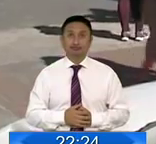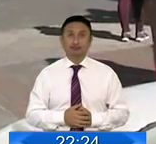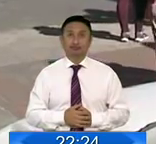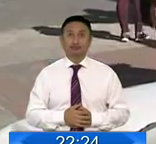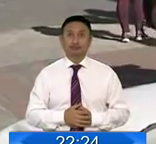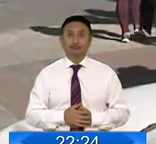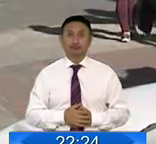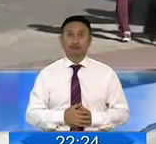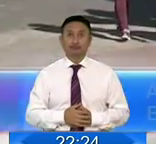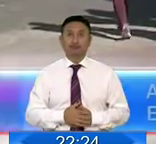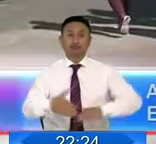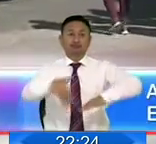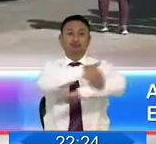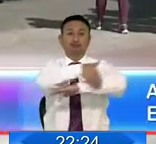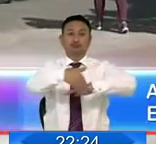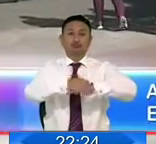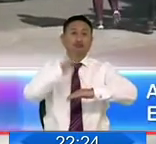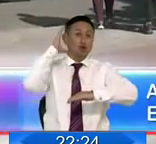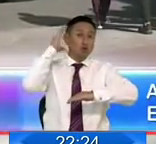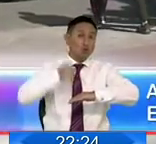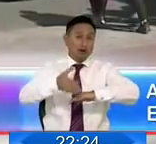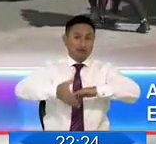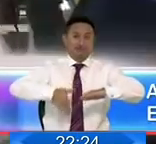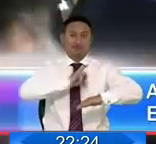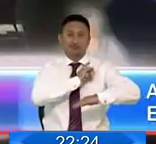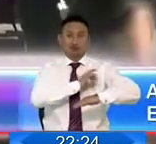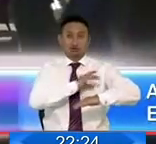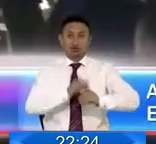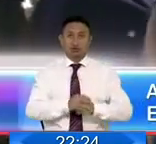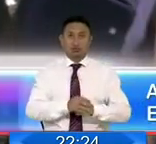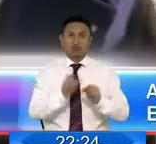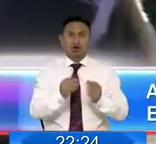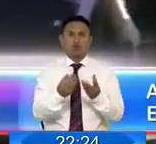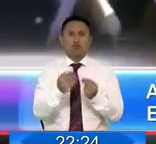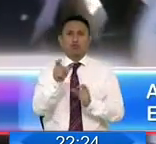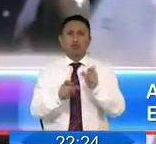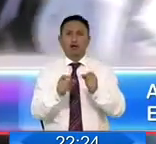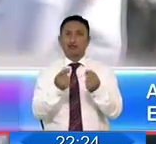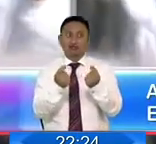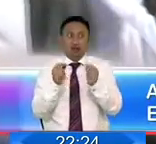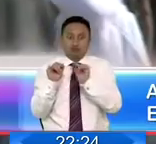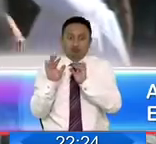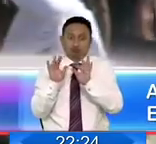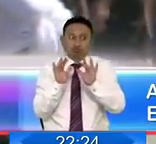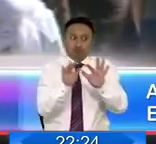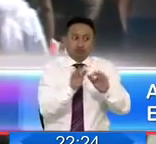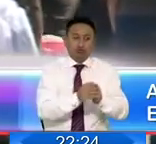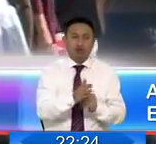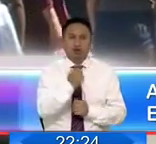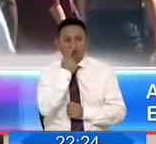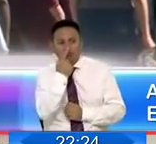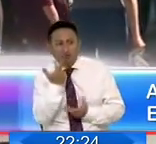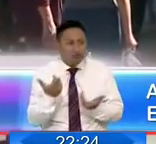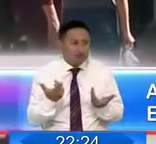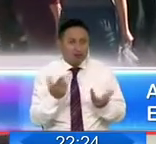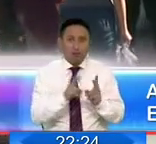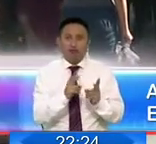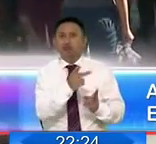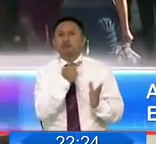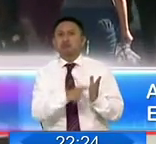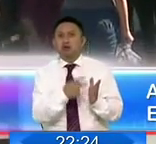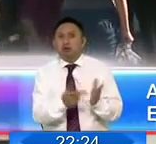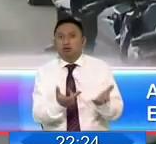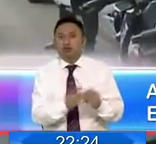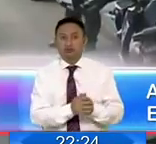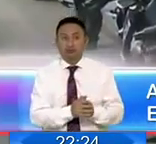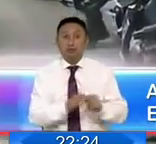Las intersecciones de las calles Cuenca y Chile, centro de la capital, se abarrotaron de gente en cuestión de minutos. Los curiosos y vecinos no sabían qué pasó,